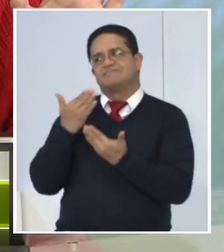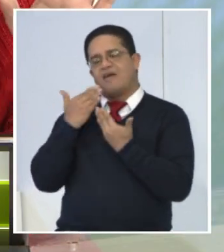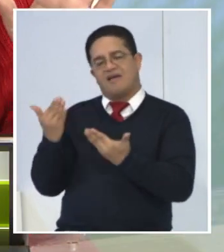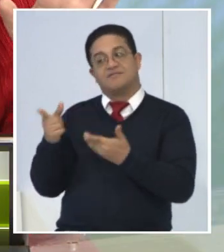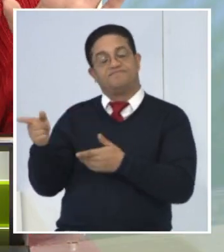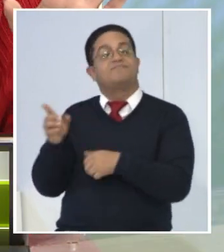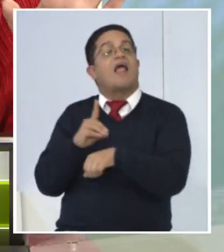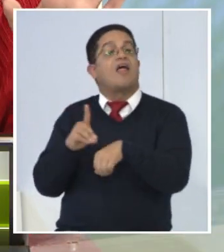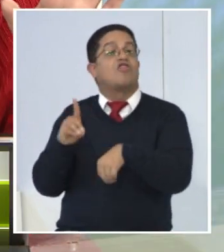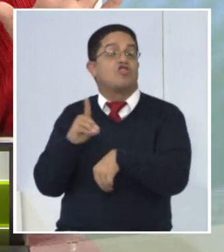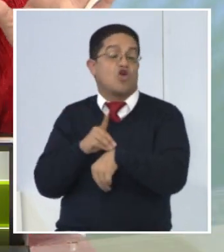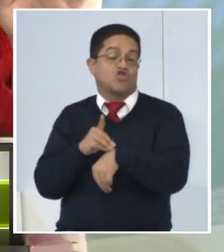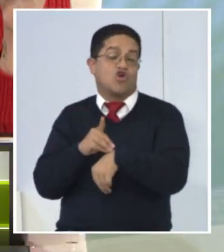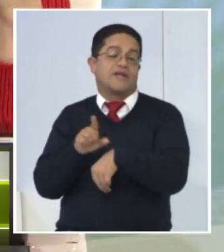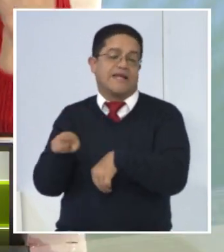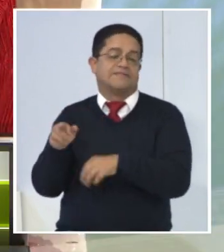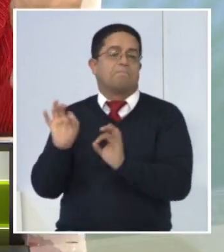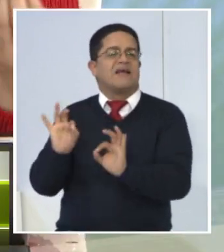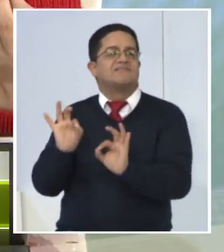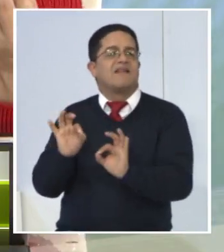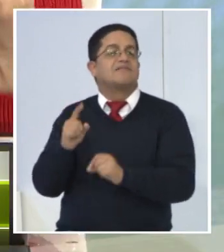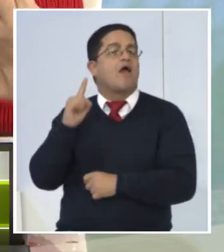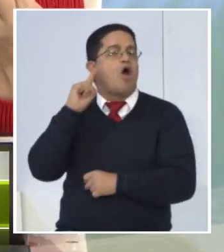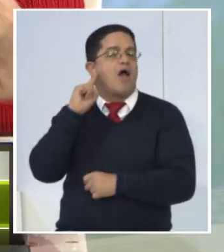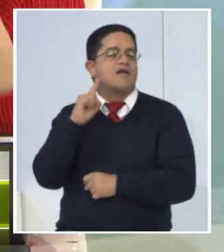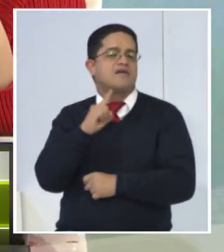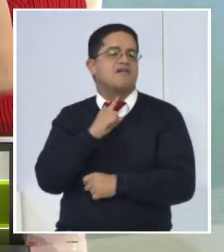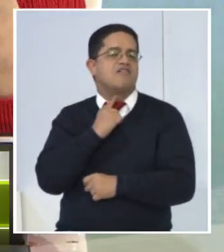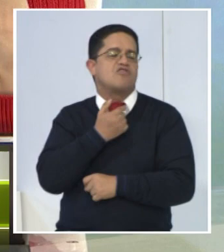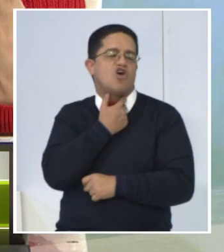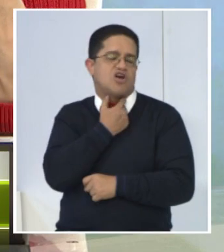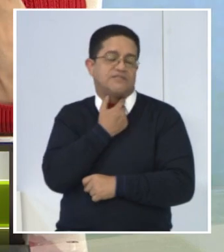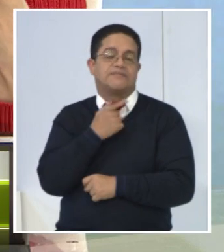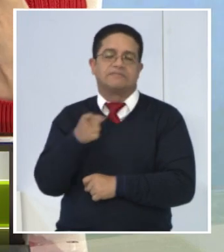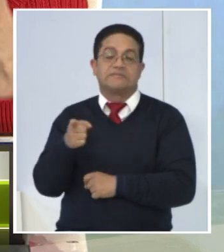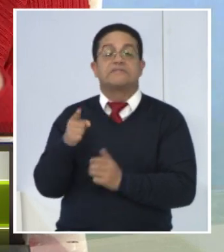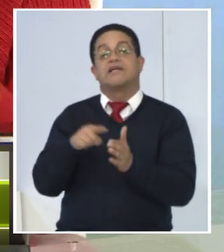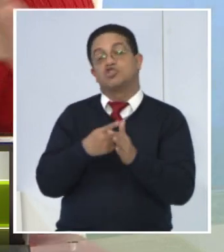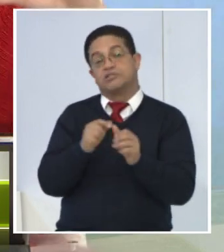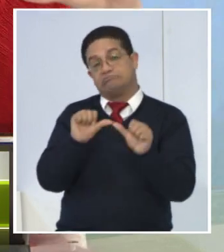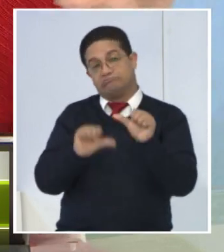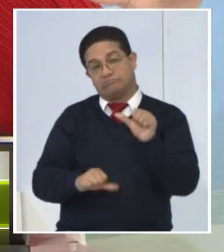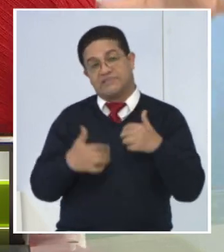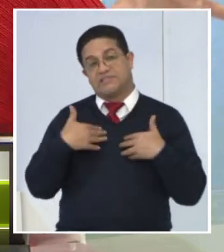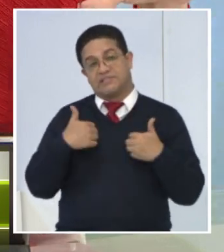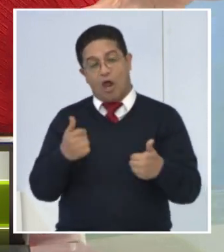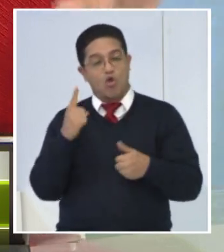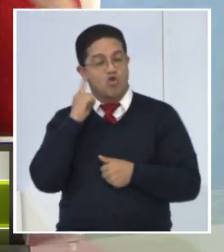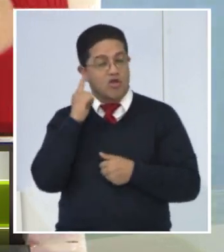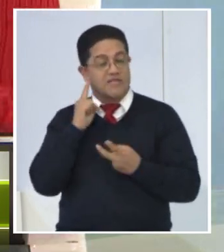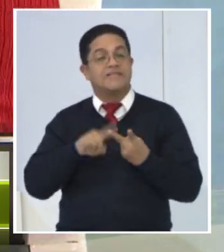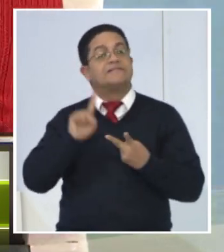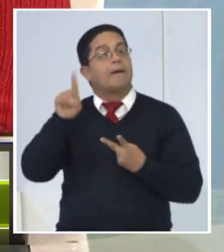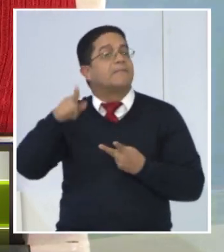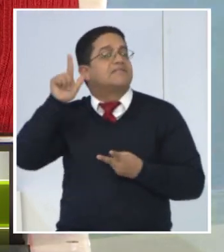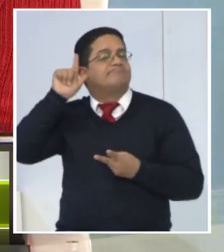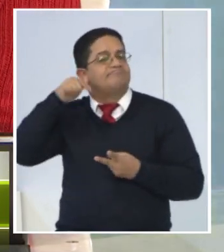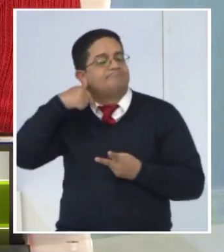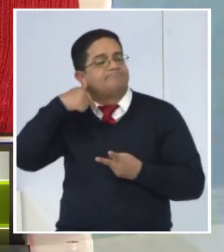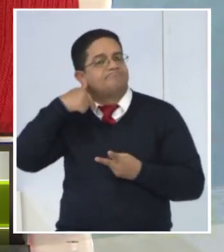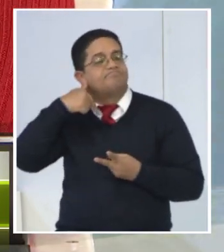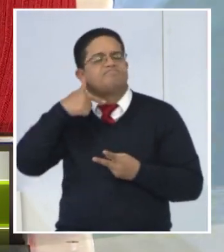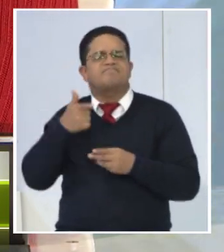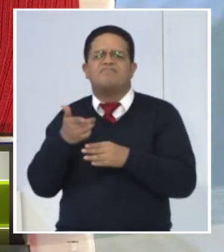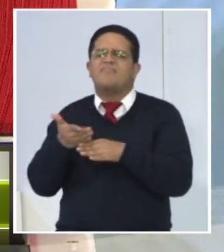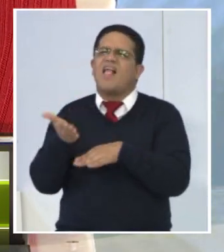doctor Jesús es otorrinolaringólogo y vamos a hablar sobre nuestra salud auditiva, pero también de la pérdida auditiva. Veíamos en la parte anterior